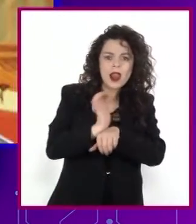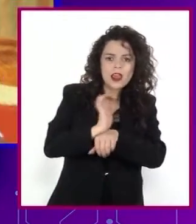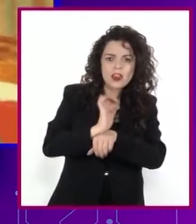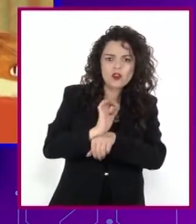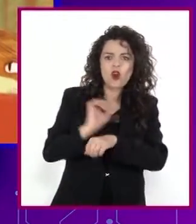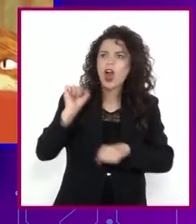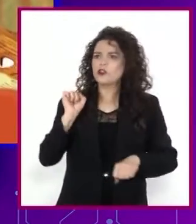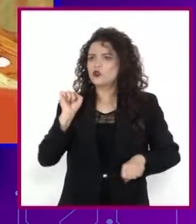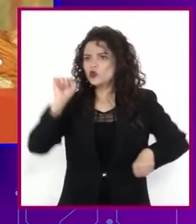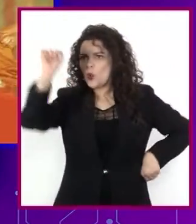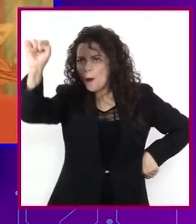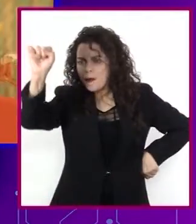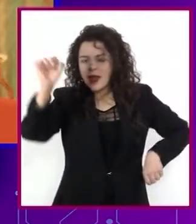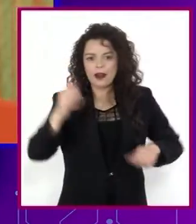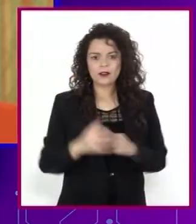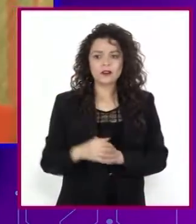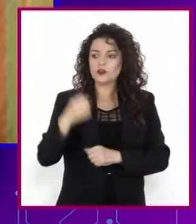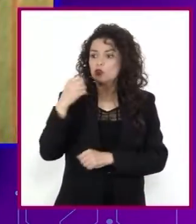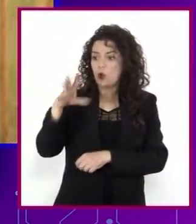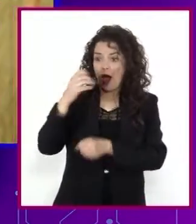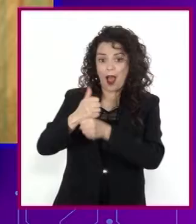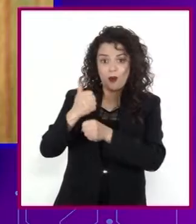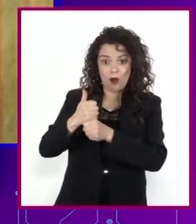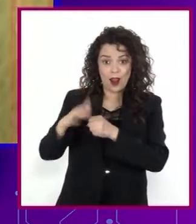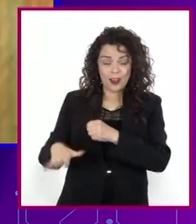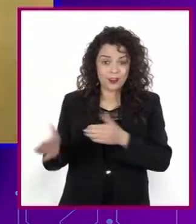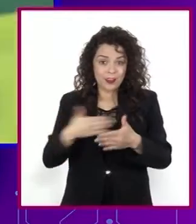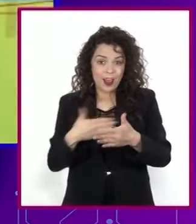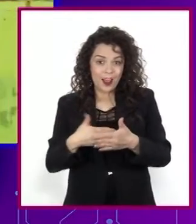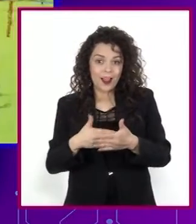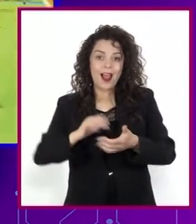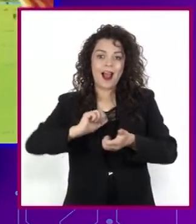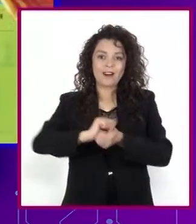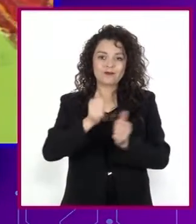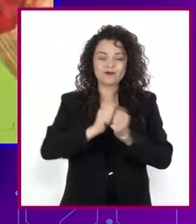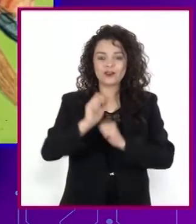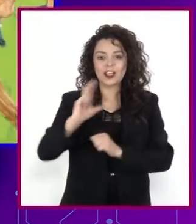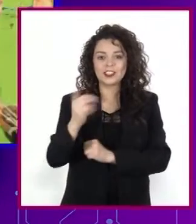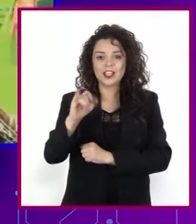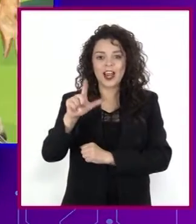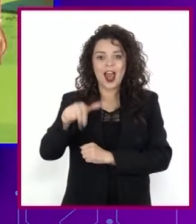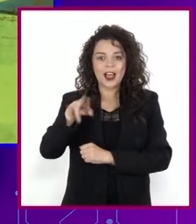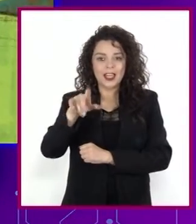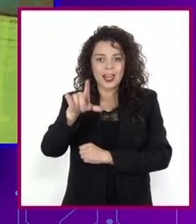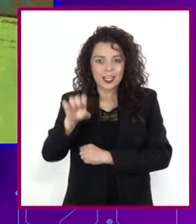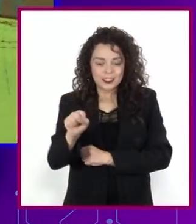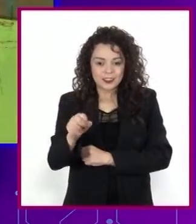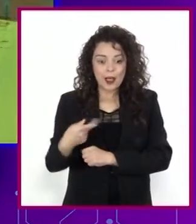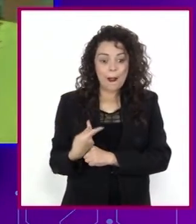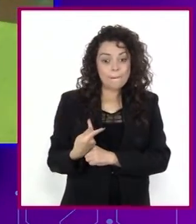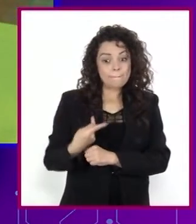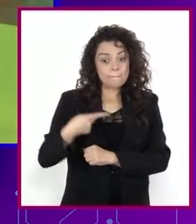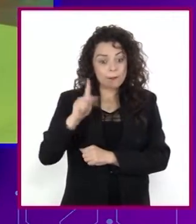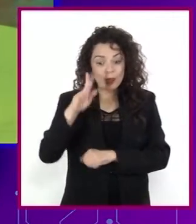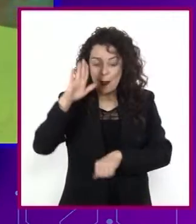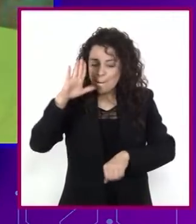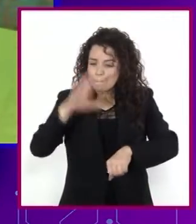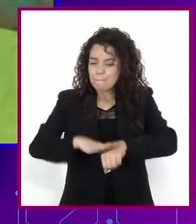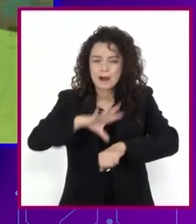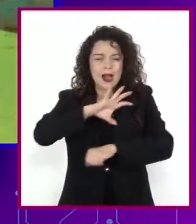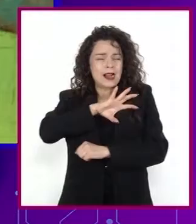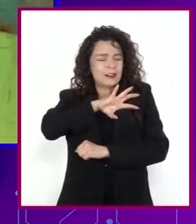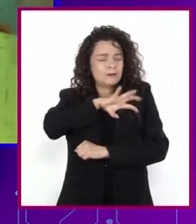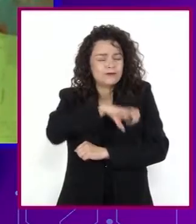y los chilaquiles que prepara su abuelita. Pero lo que prefiere por encima de todo, lo que en realidad le apasiona,